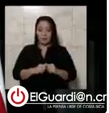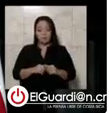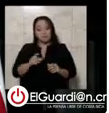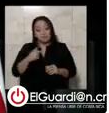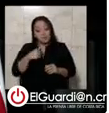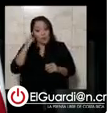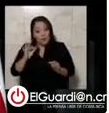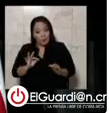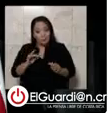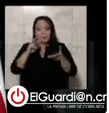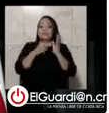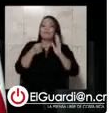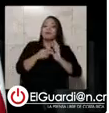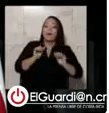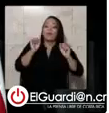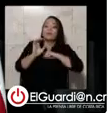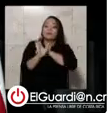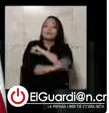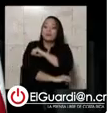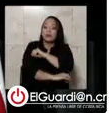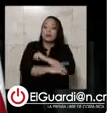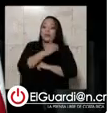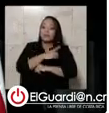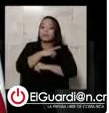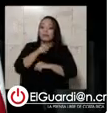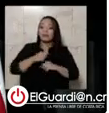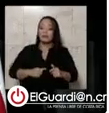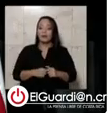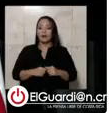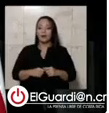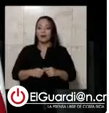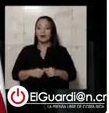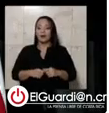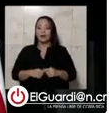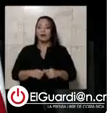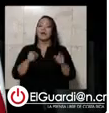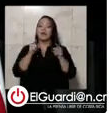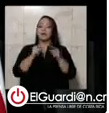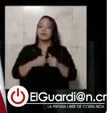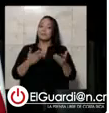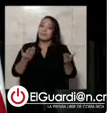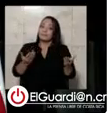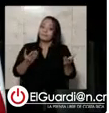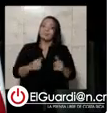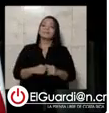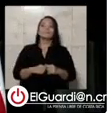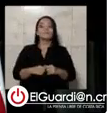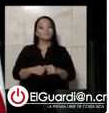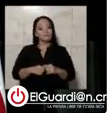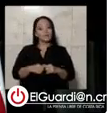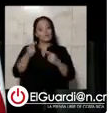yo, está sujeto a una sanción disciplinaria. Y eso, bueno, son recursos